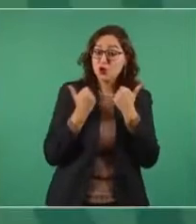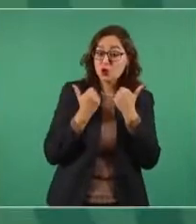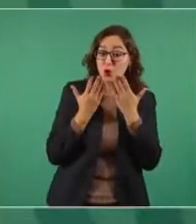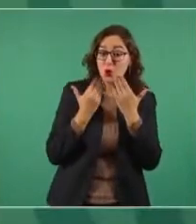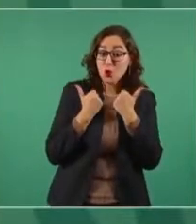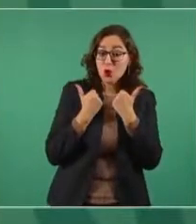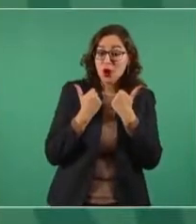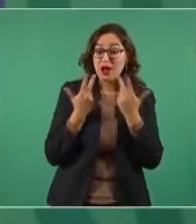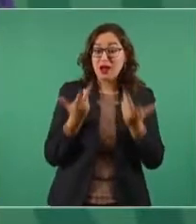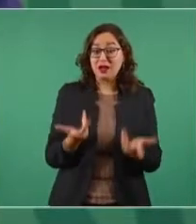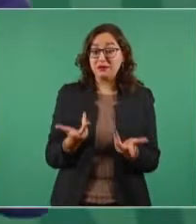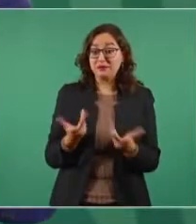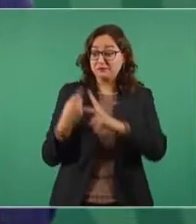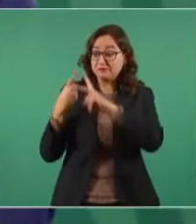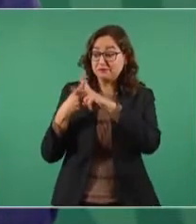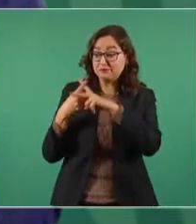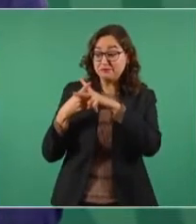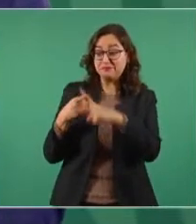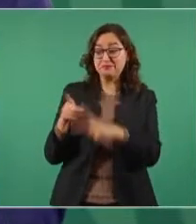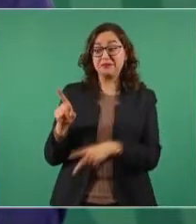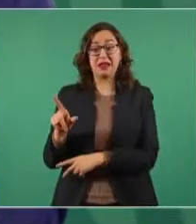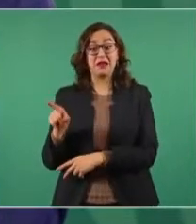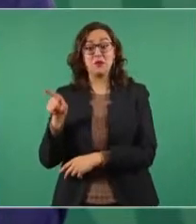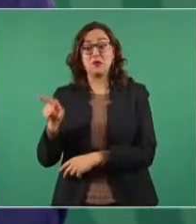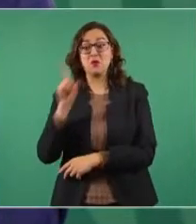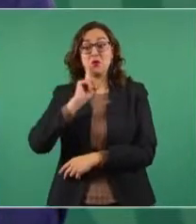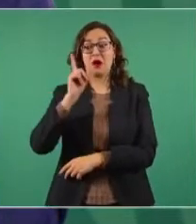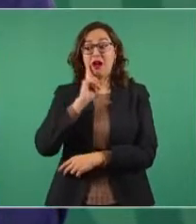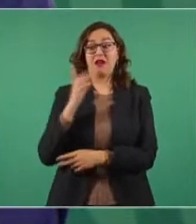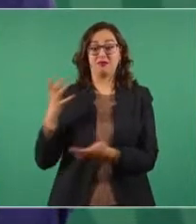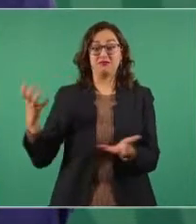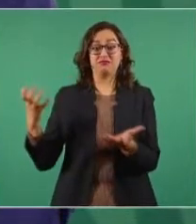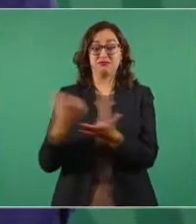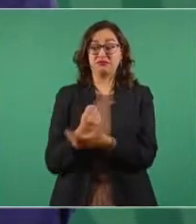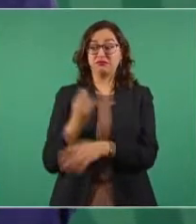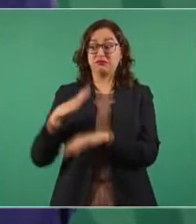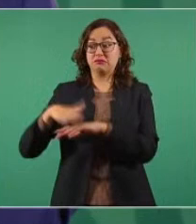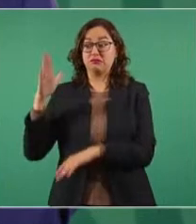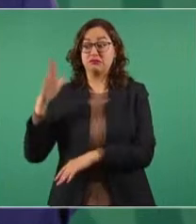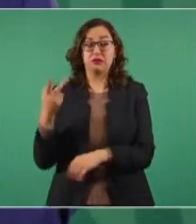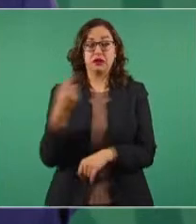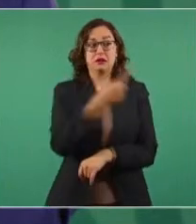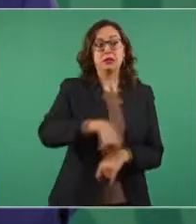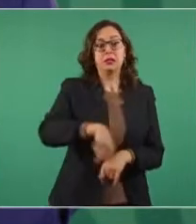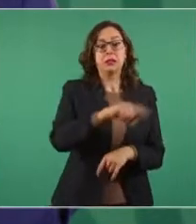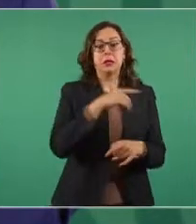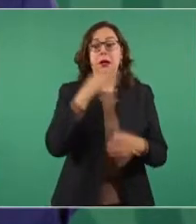sacó hasta más votos los mariachis callaron